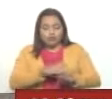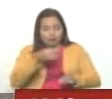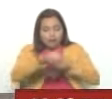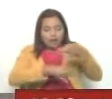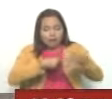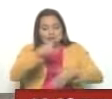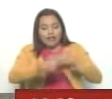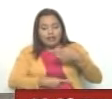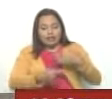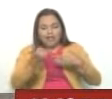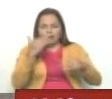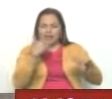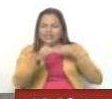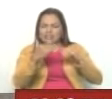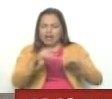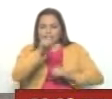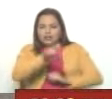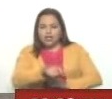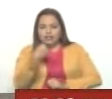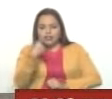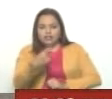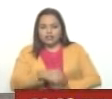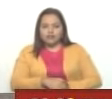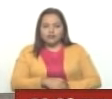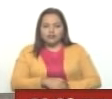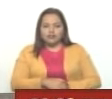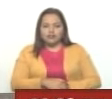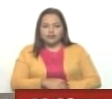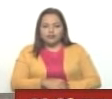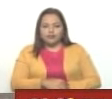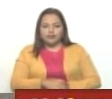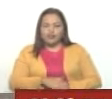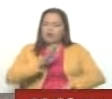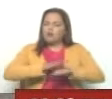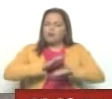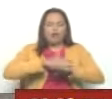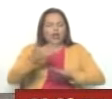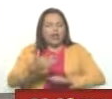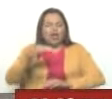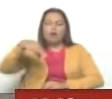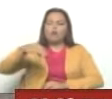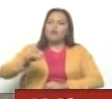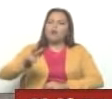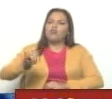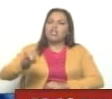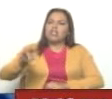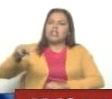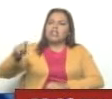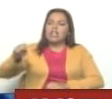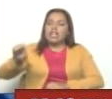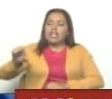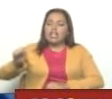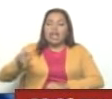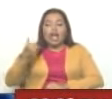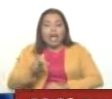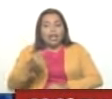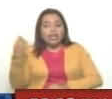Aquí me llega un mensaje, dice Crescenciano Chanto. ¿Por qué Movilnet ha aumentado excesivamente las